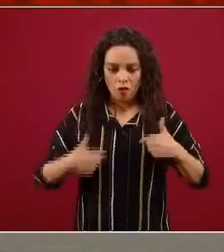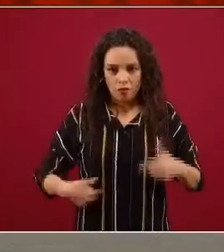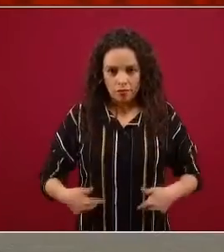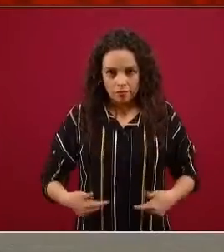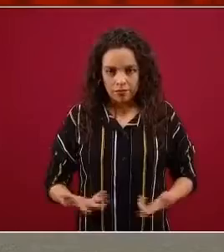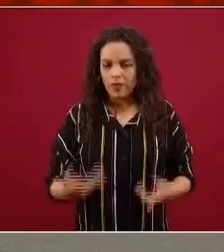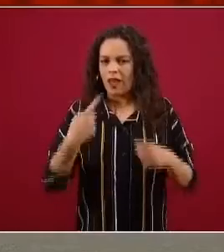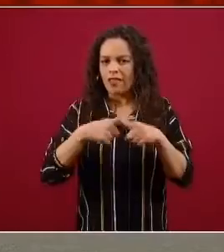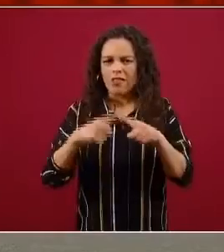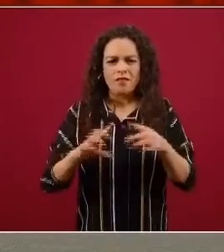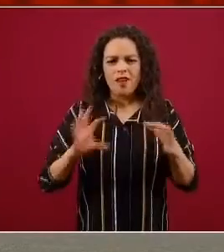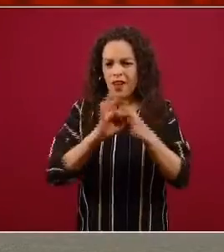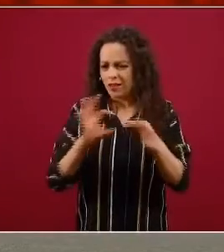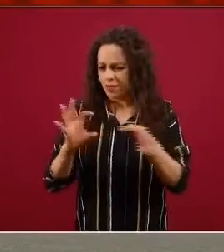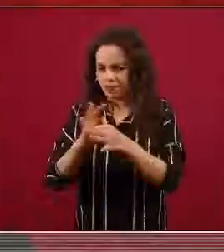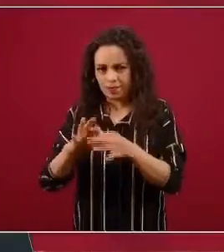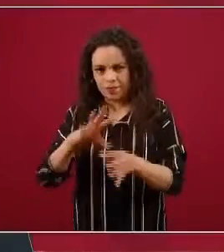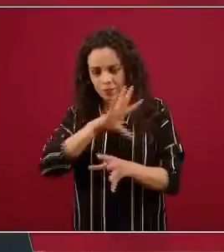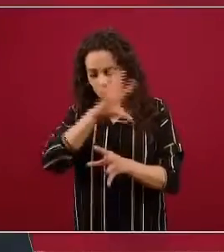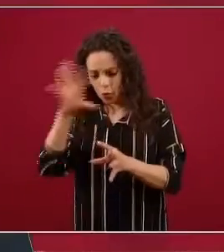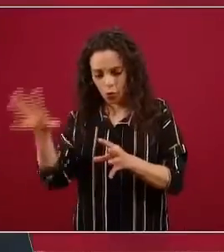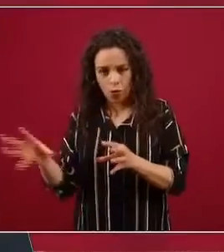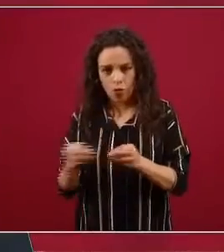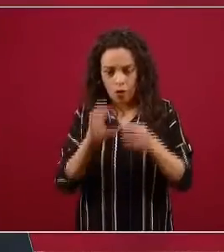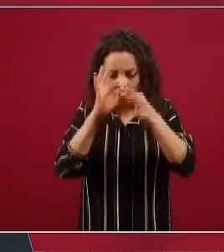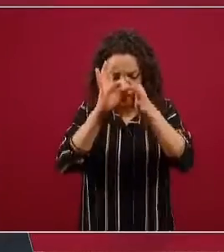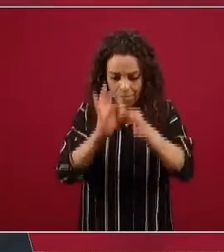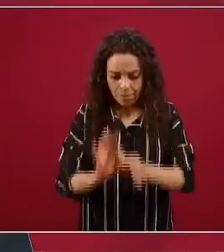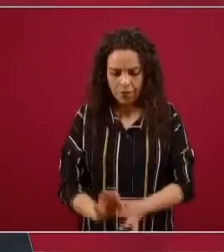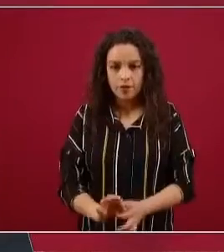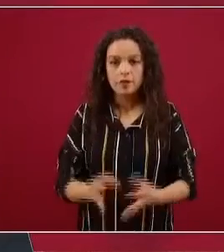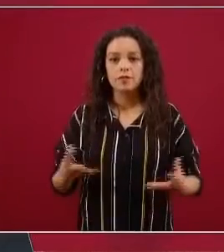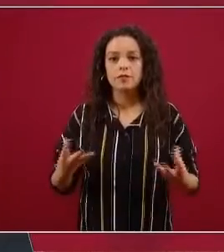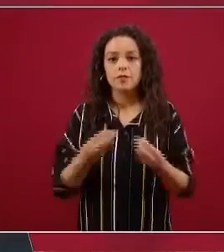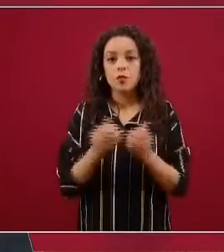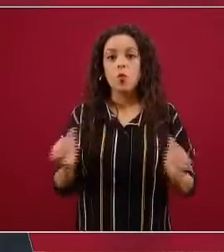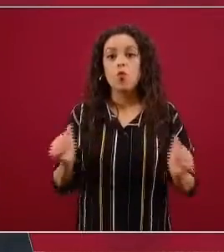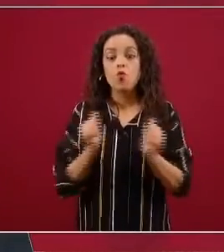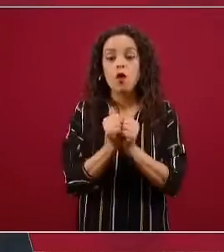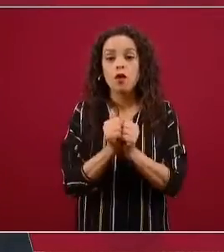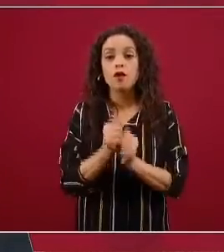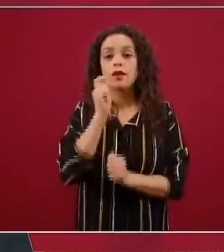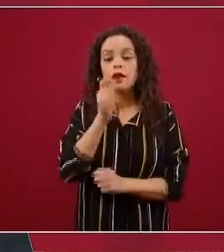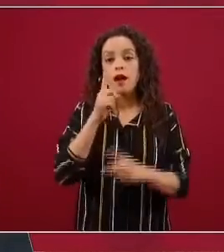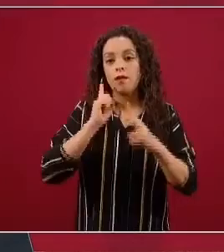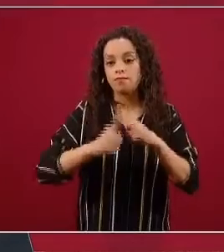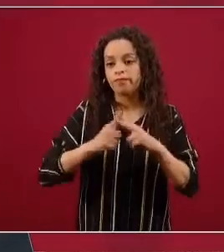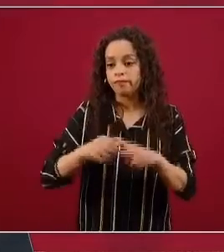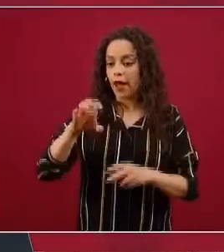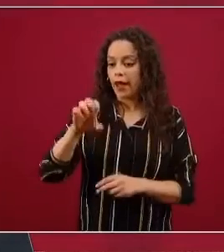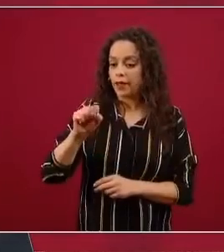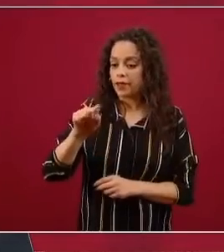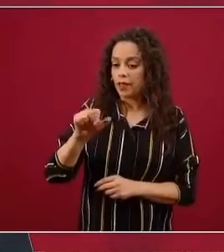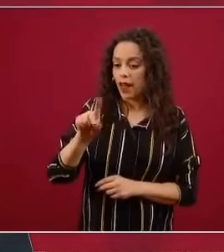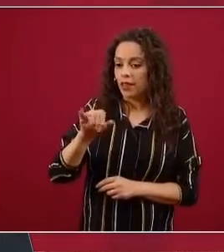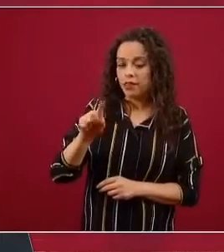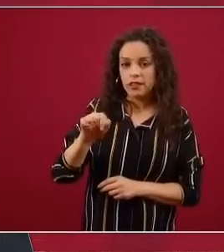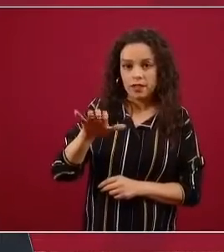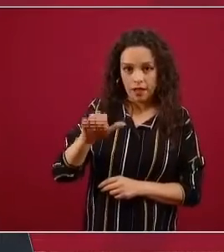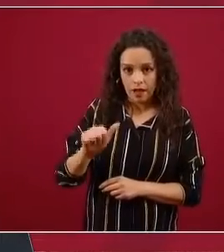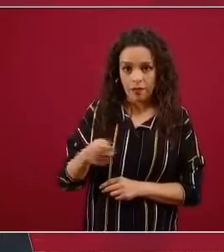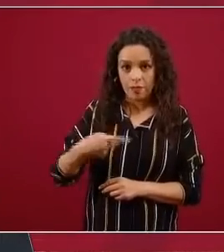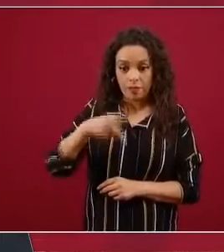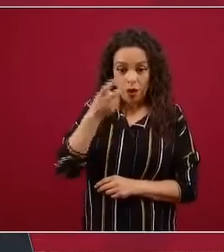asociadas. Todo esto es sujeto de estadísticas. Y en las estadísticas de un fenómeno